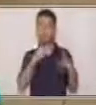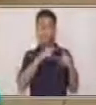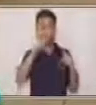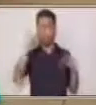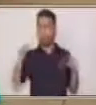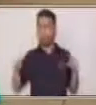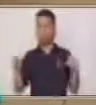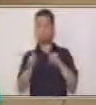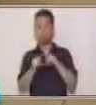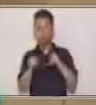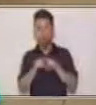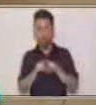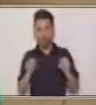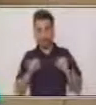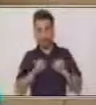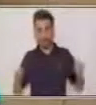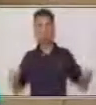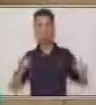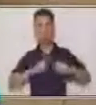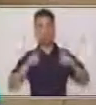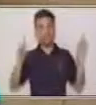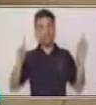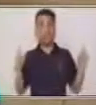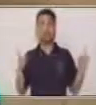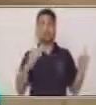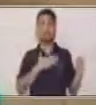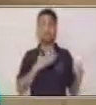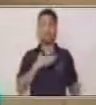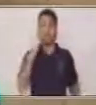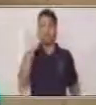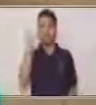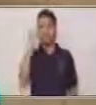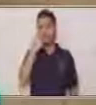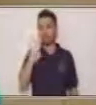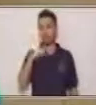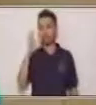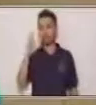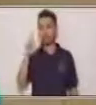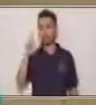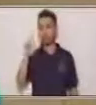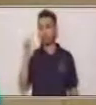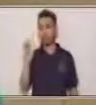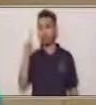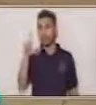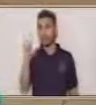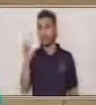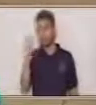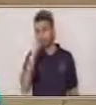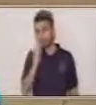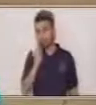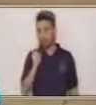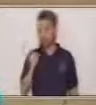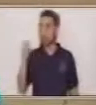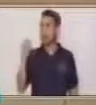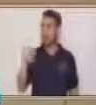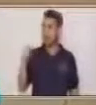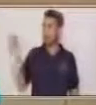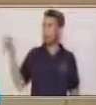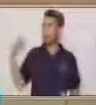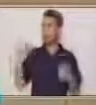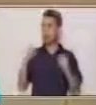distinto. Entonces, ahora vamos a realizar la suma de